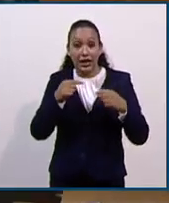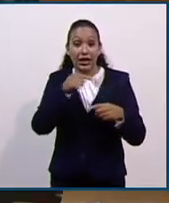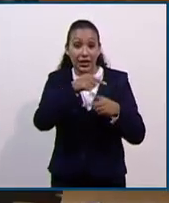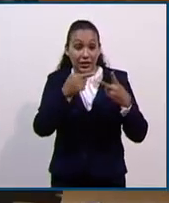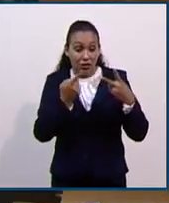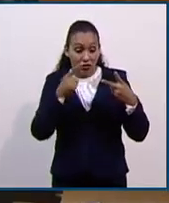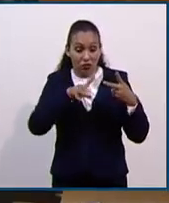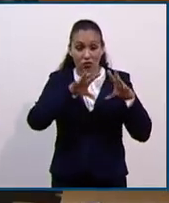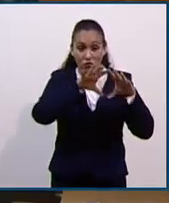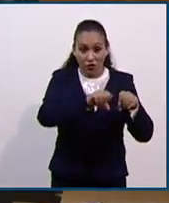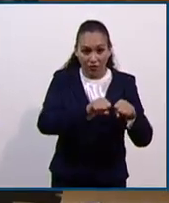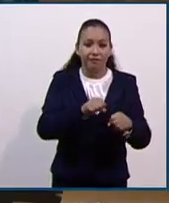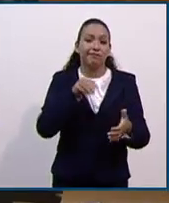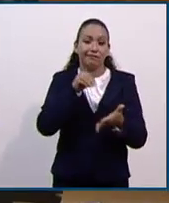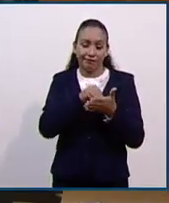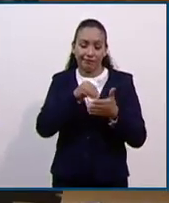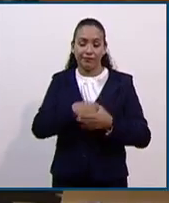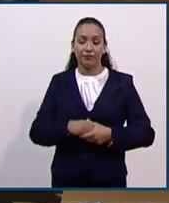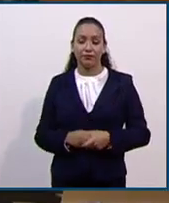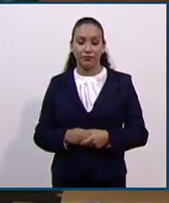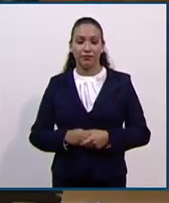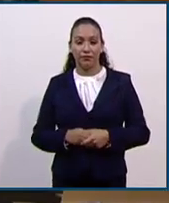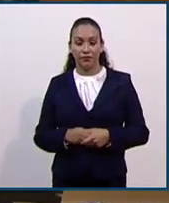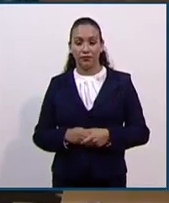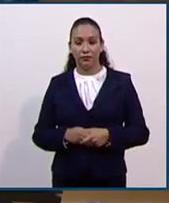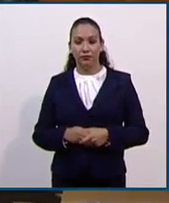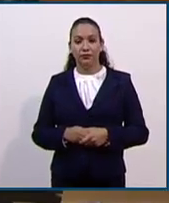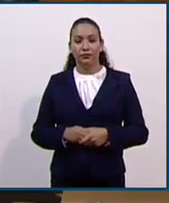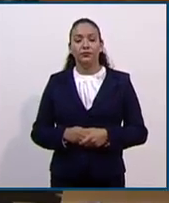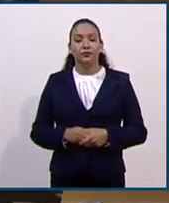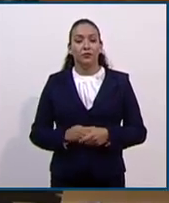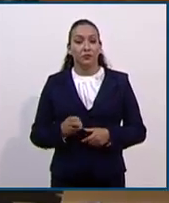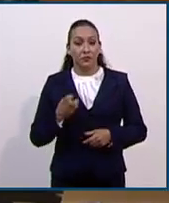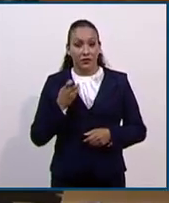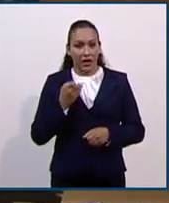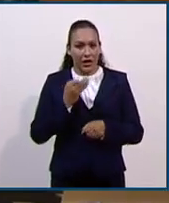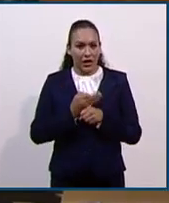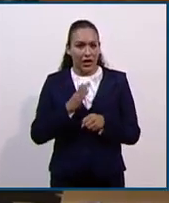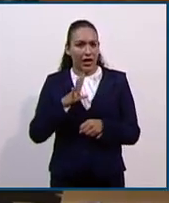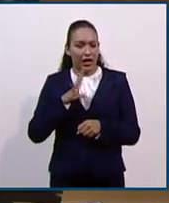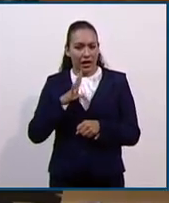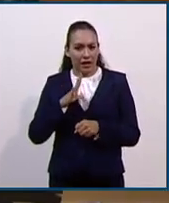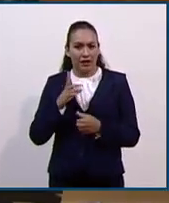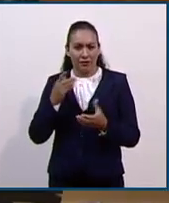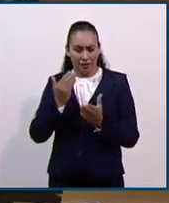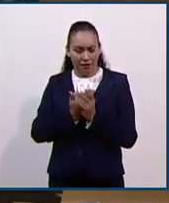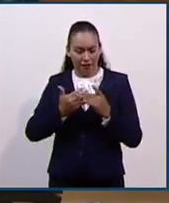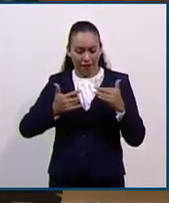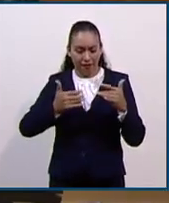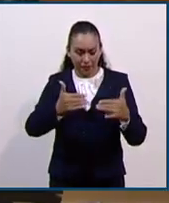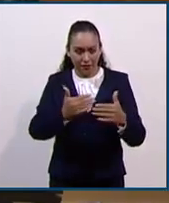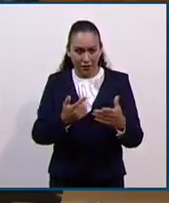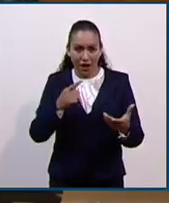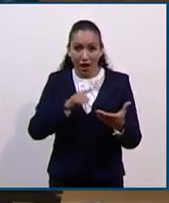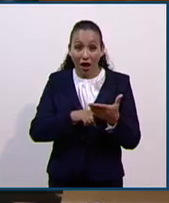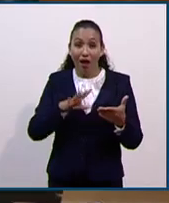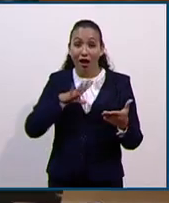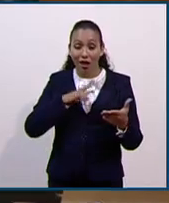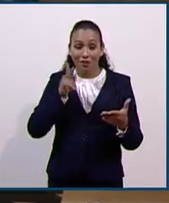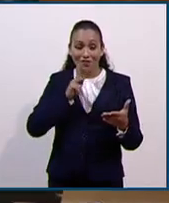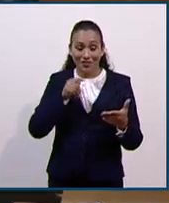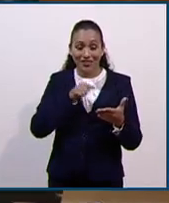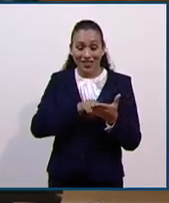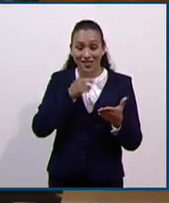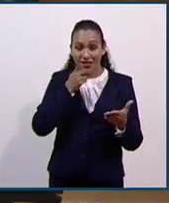aprehensión. En mi criterio también se acredita, ya que existen en el expediente constancias de la que